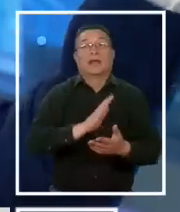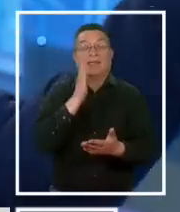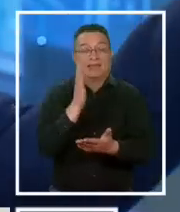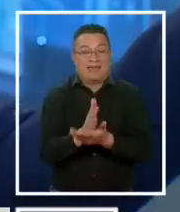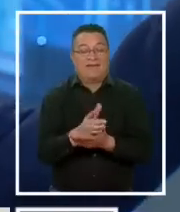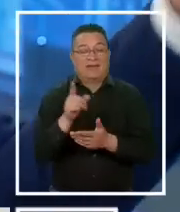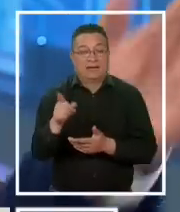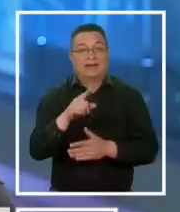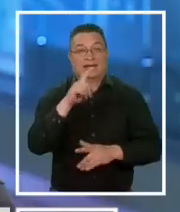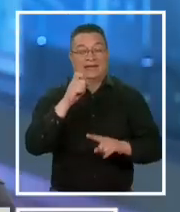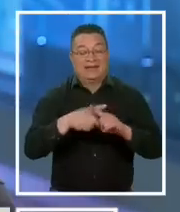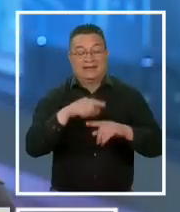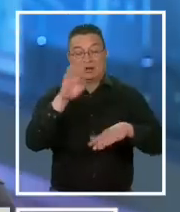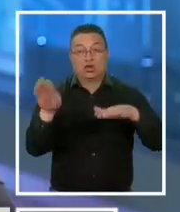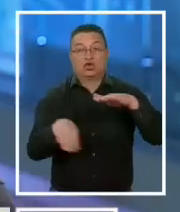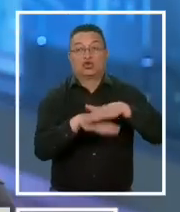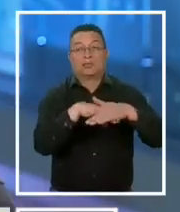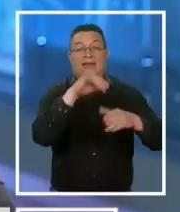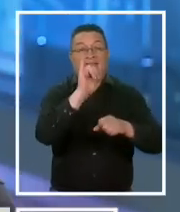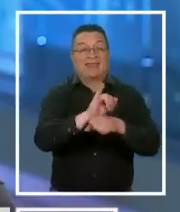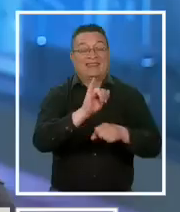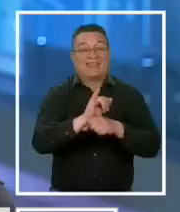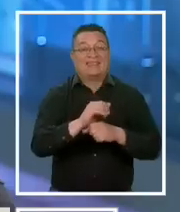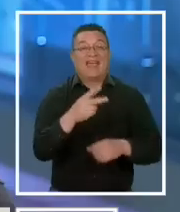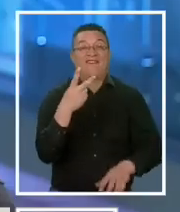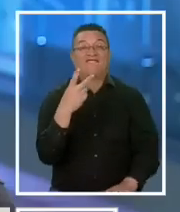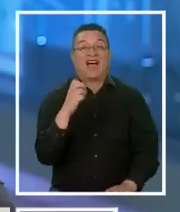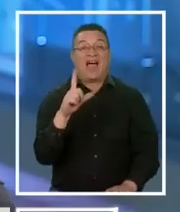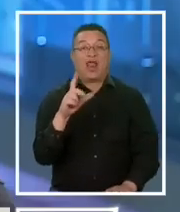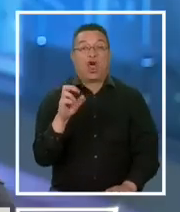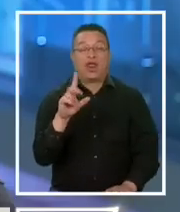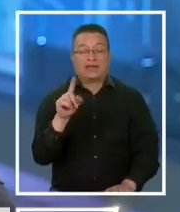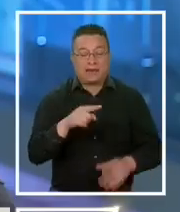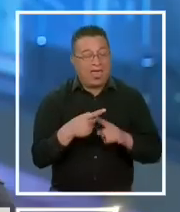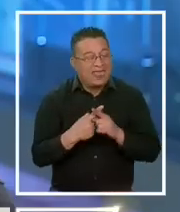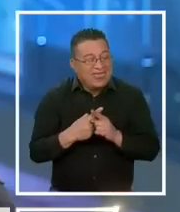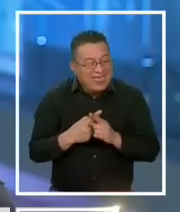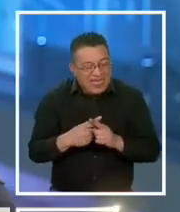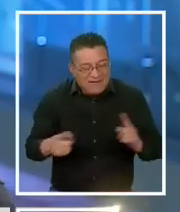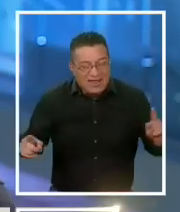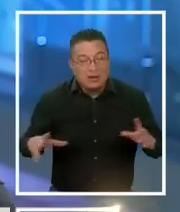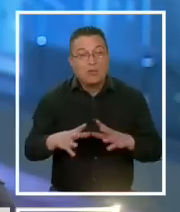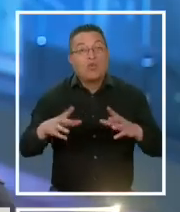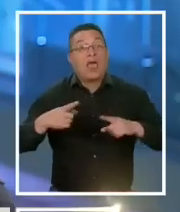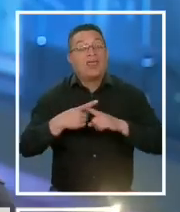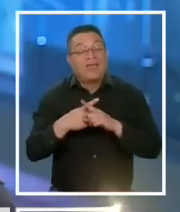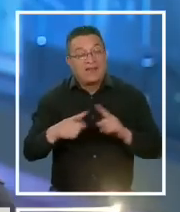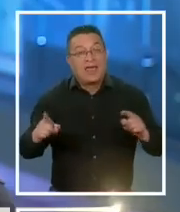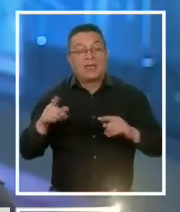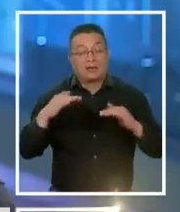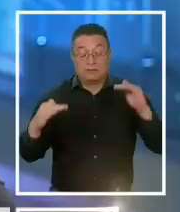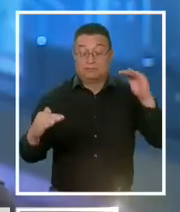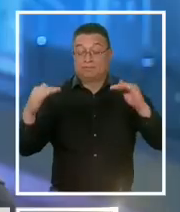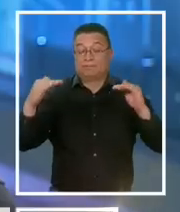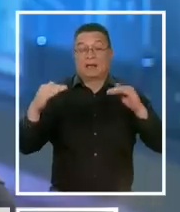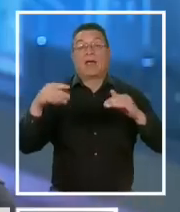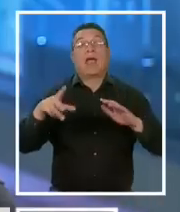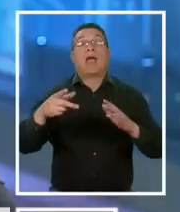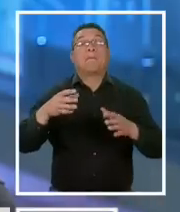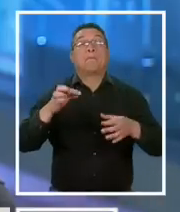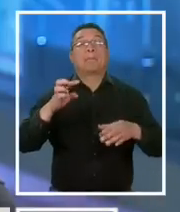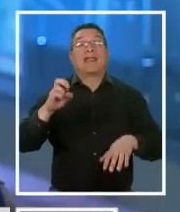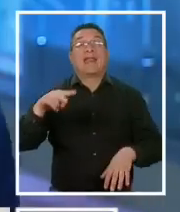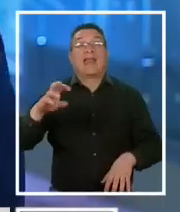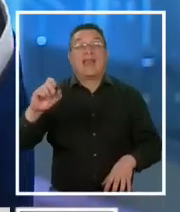corresponde al ex supe a la ex superintendencia de valores es completamente distinto al al estándar del derecho penal y además